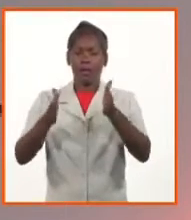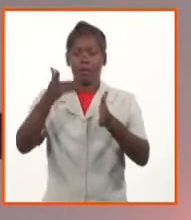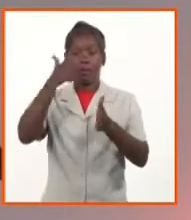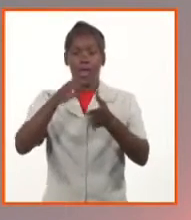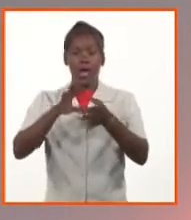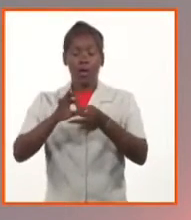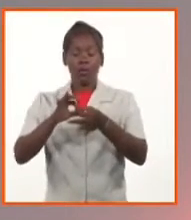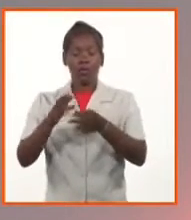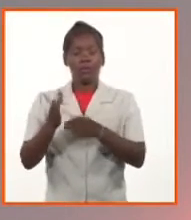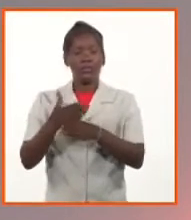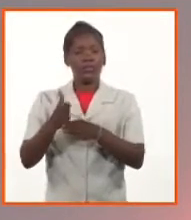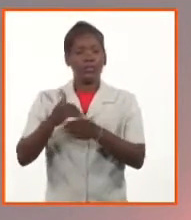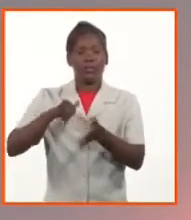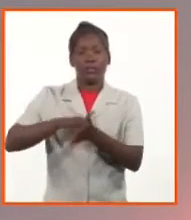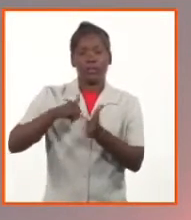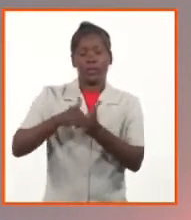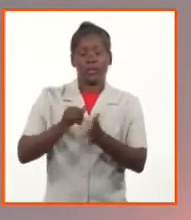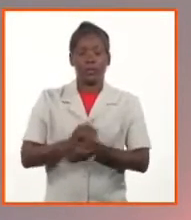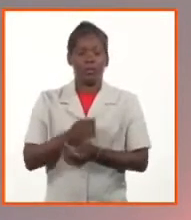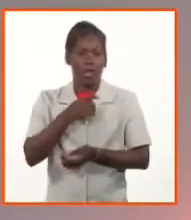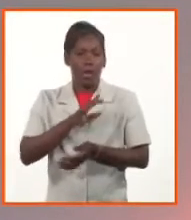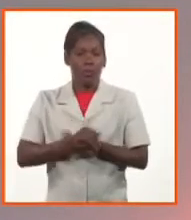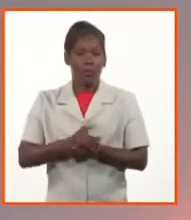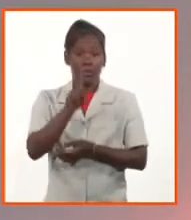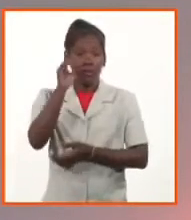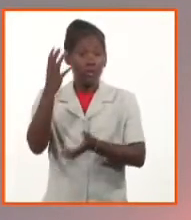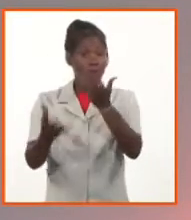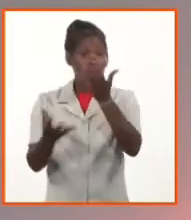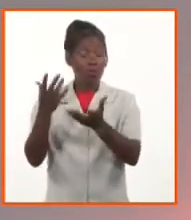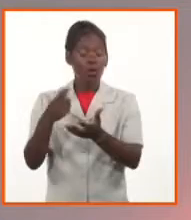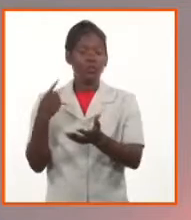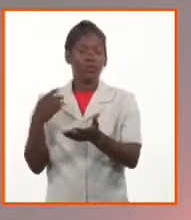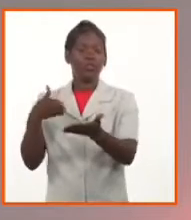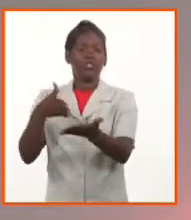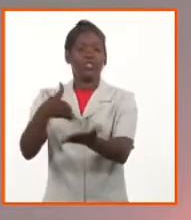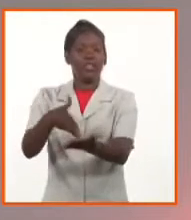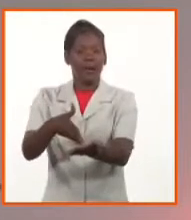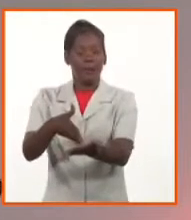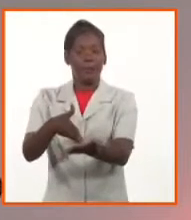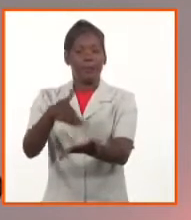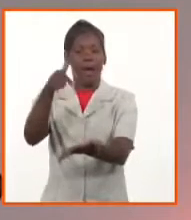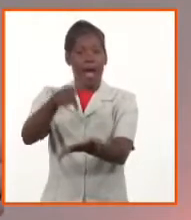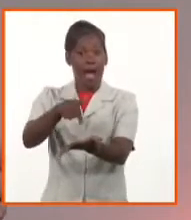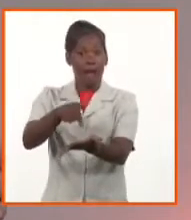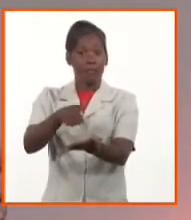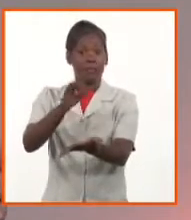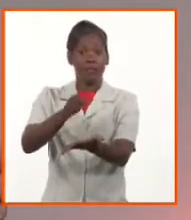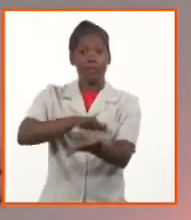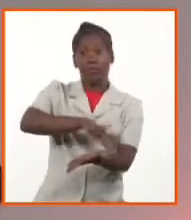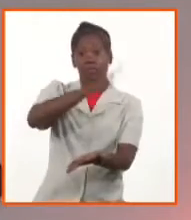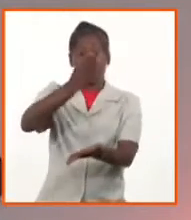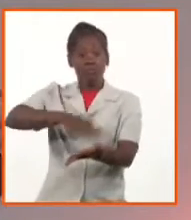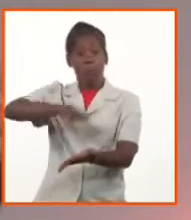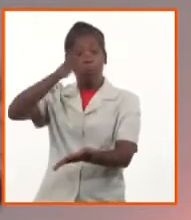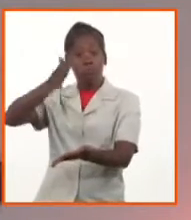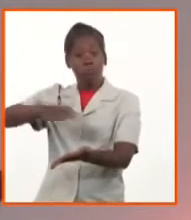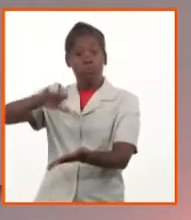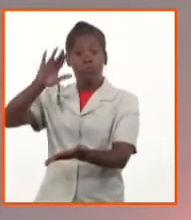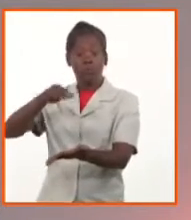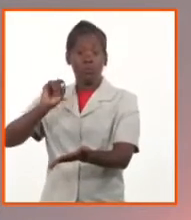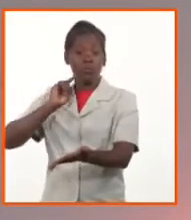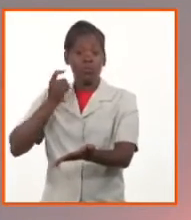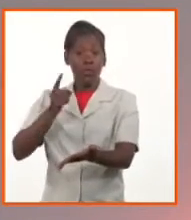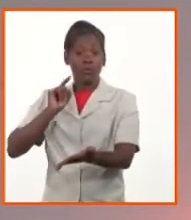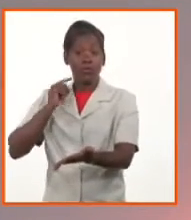en Cienfuegos, que es la tierra de Rafa, que estaba con deseo de irse hasta allá, hasta el 26, hasta el Escambray. Una cruzada que se hace cada año, que llega hasta